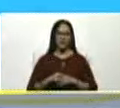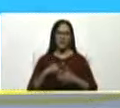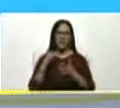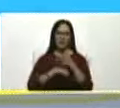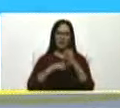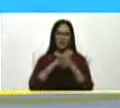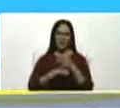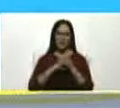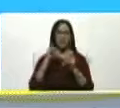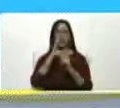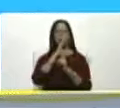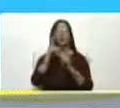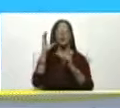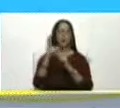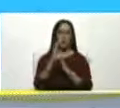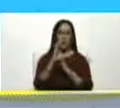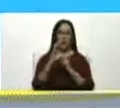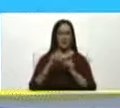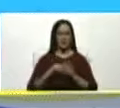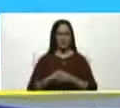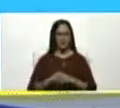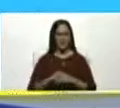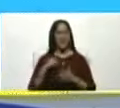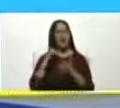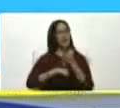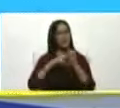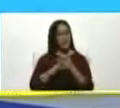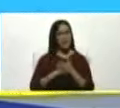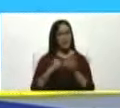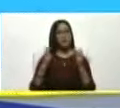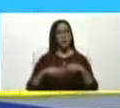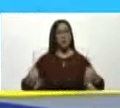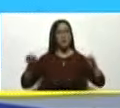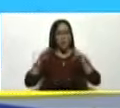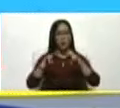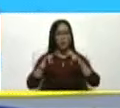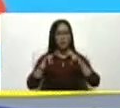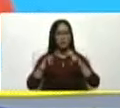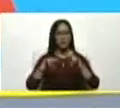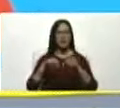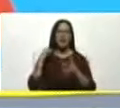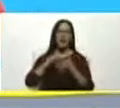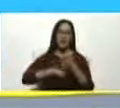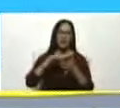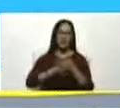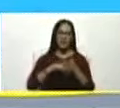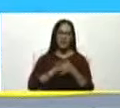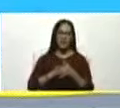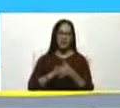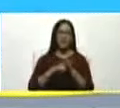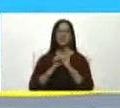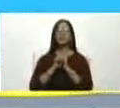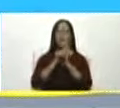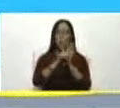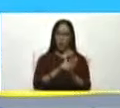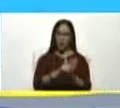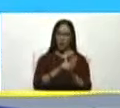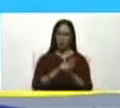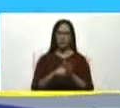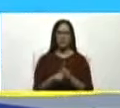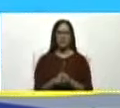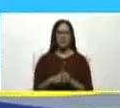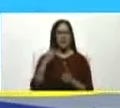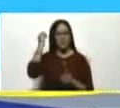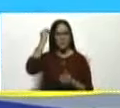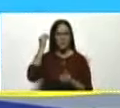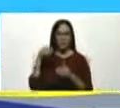batalla cultural, la batalla de los valores, la batalla simbólica. Y creo